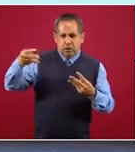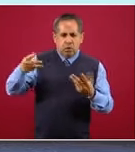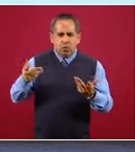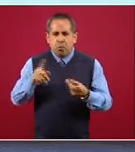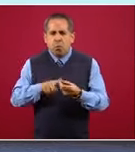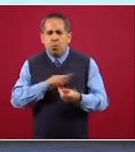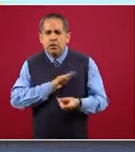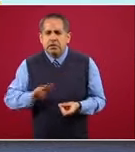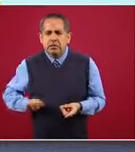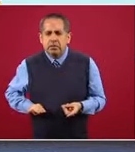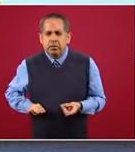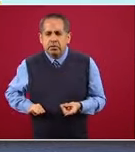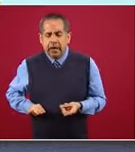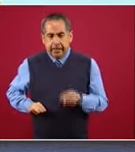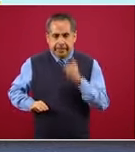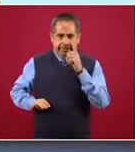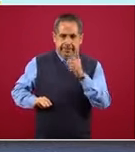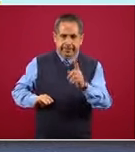diapositiva.